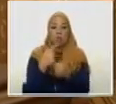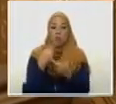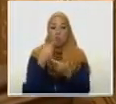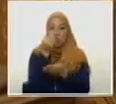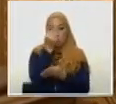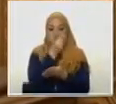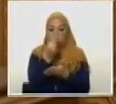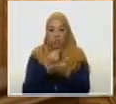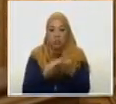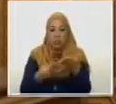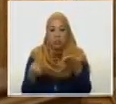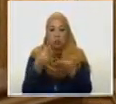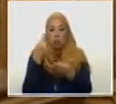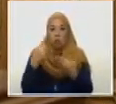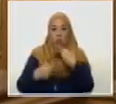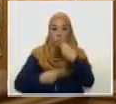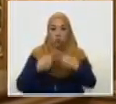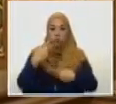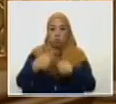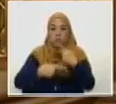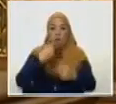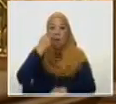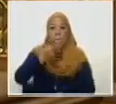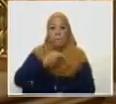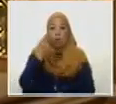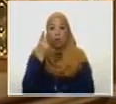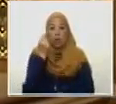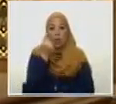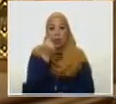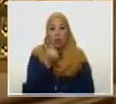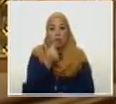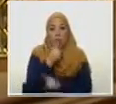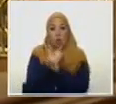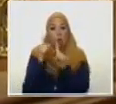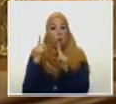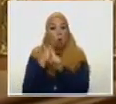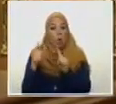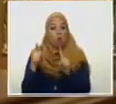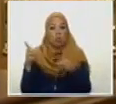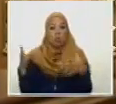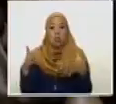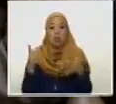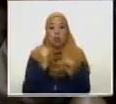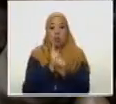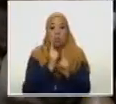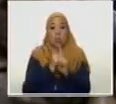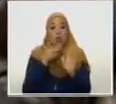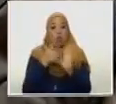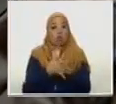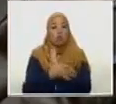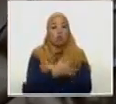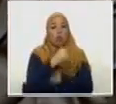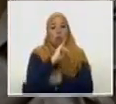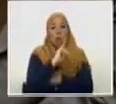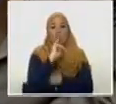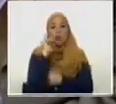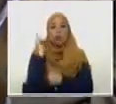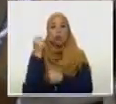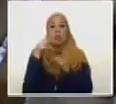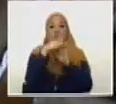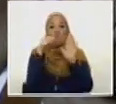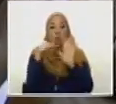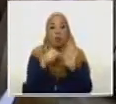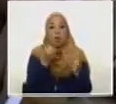e instrumentación de las acciones de política monetaria y en otros ámbitos de su competencia, a los fines de generar las